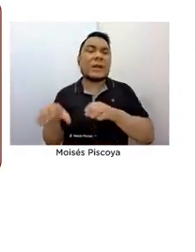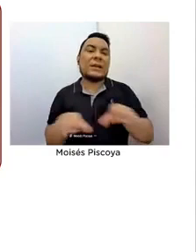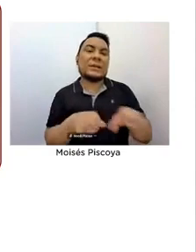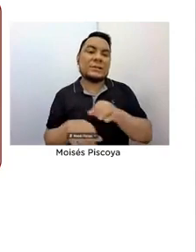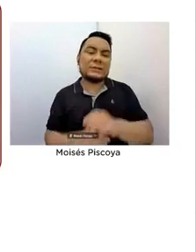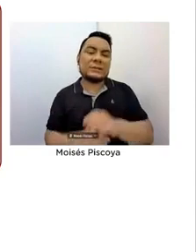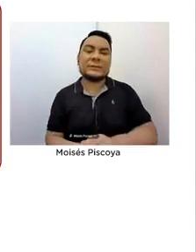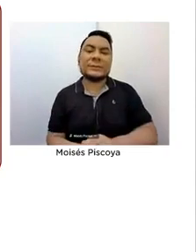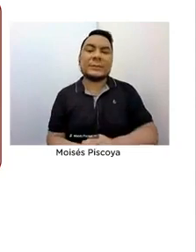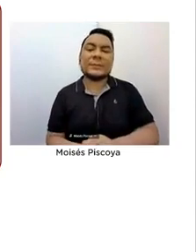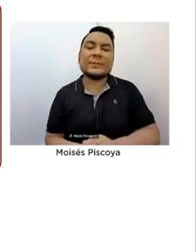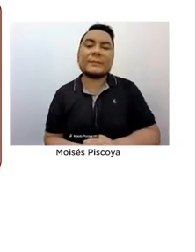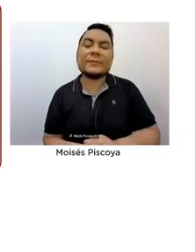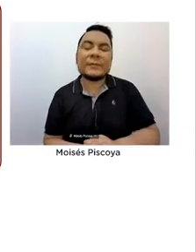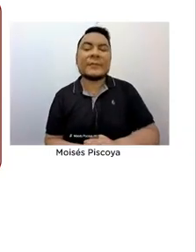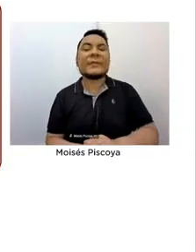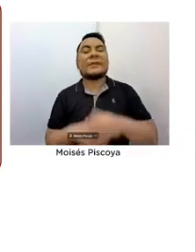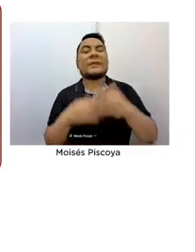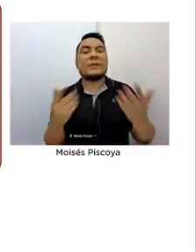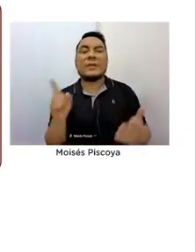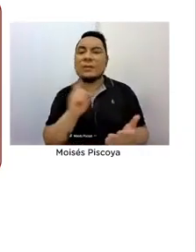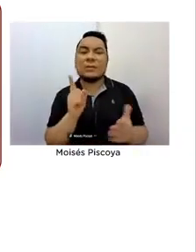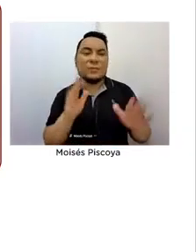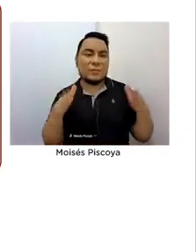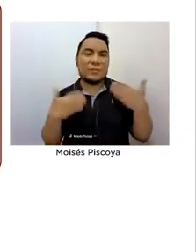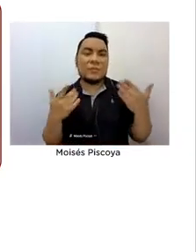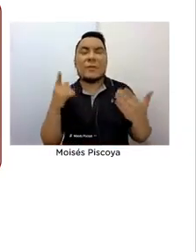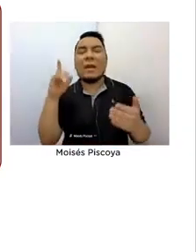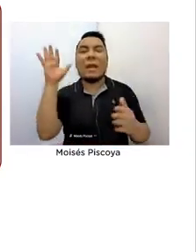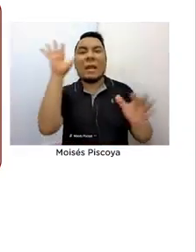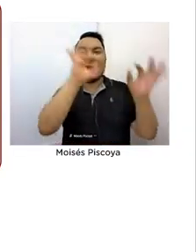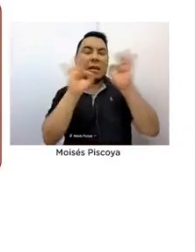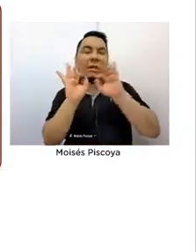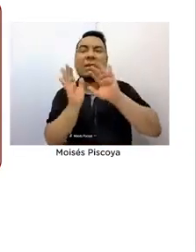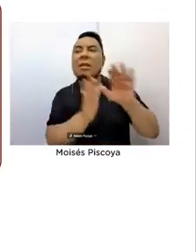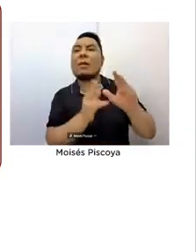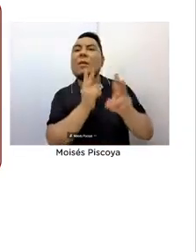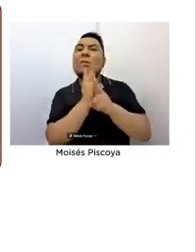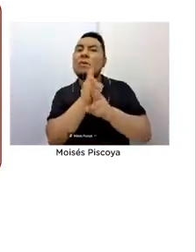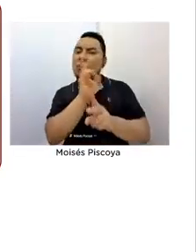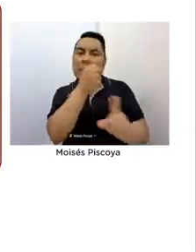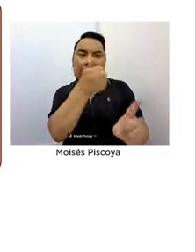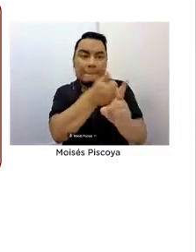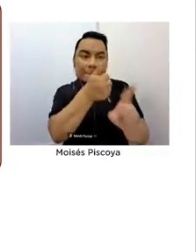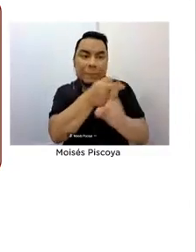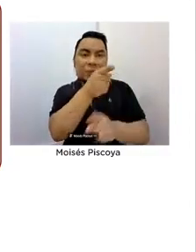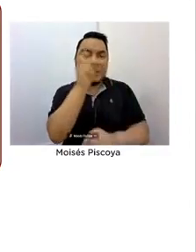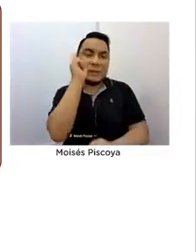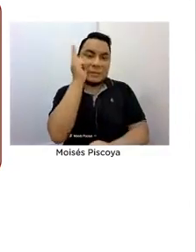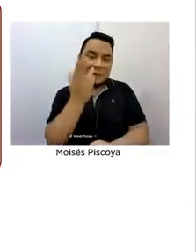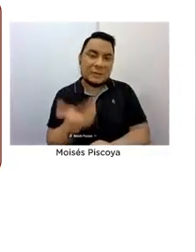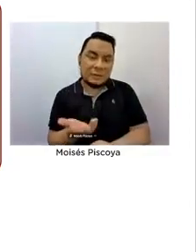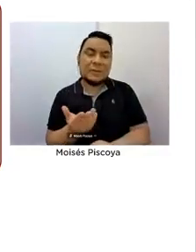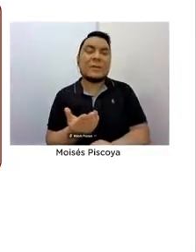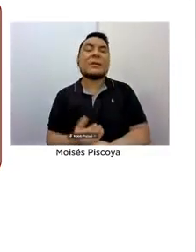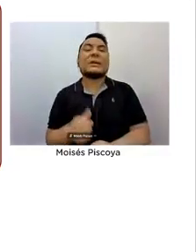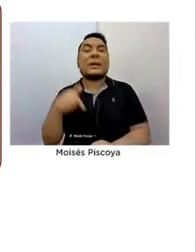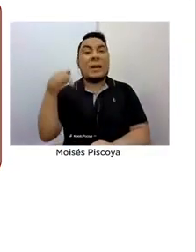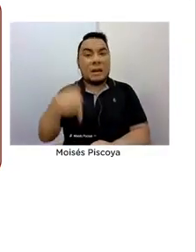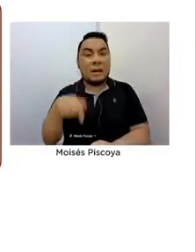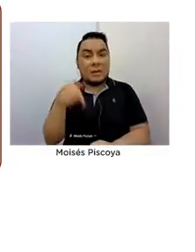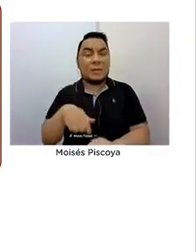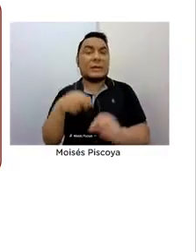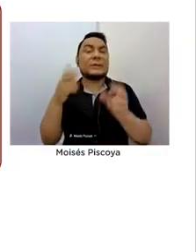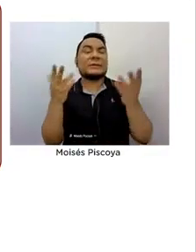realizando. Sin embargo, no podemos descuidar el cuidado propio del docente, y es por eso que en este marco